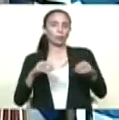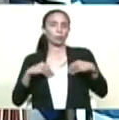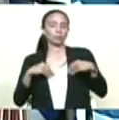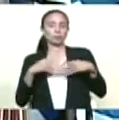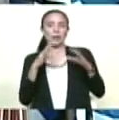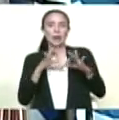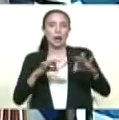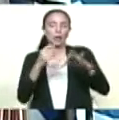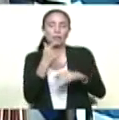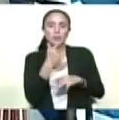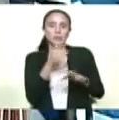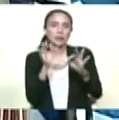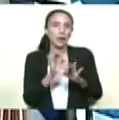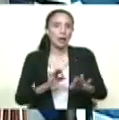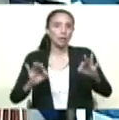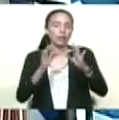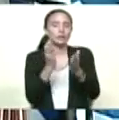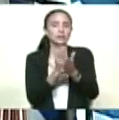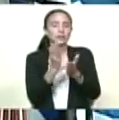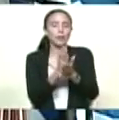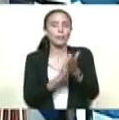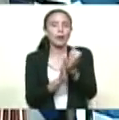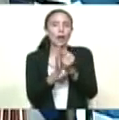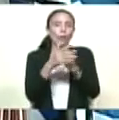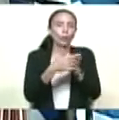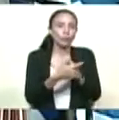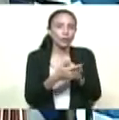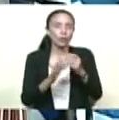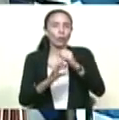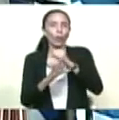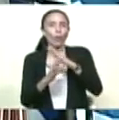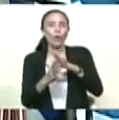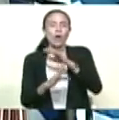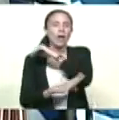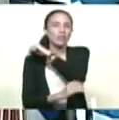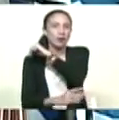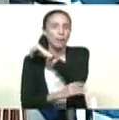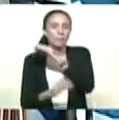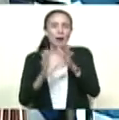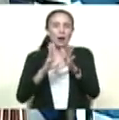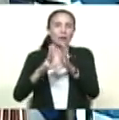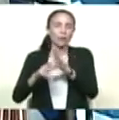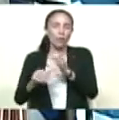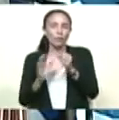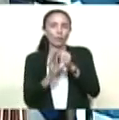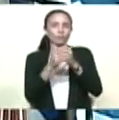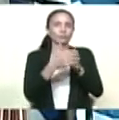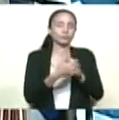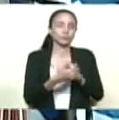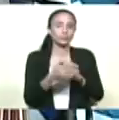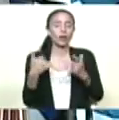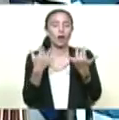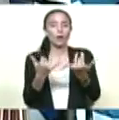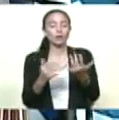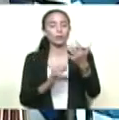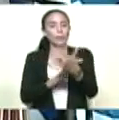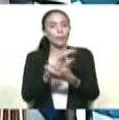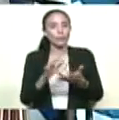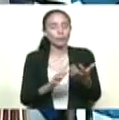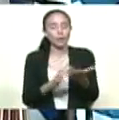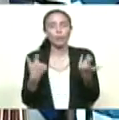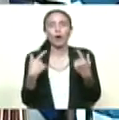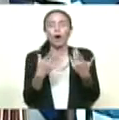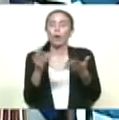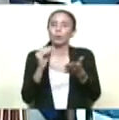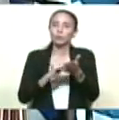país para desentrañar todas estas tramas que eran vox populi y que le han causado el déficit fiscal a la nación que hoy queremos